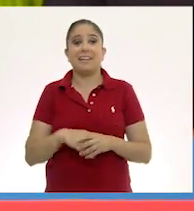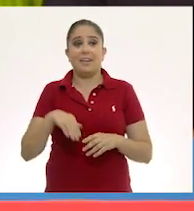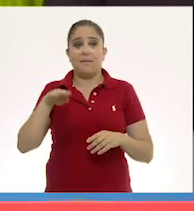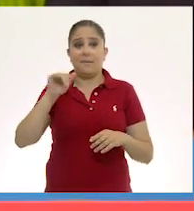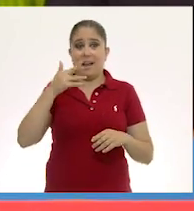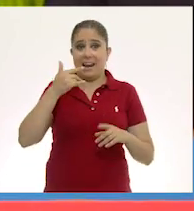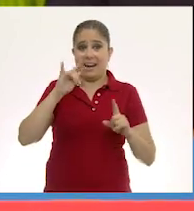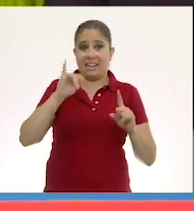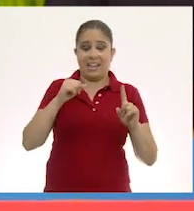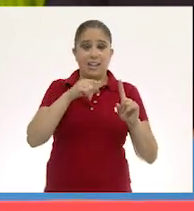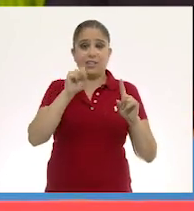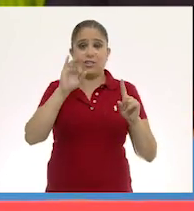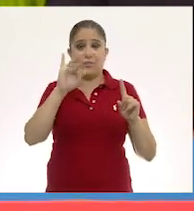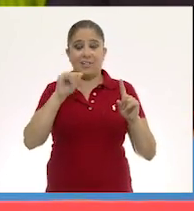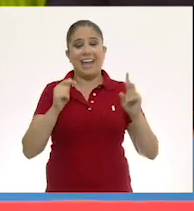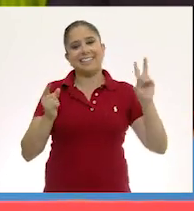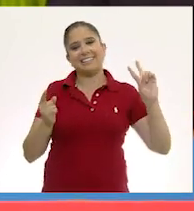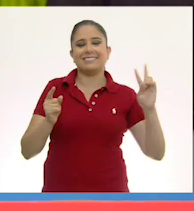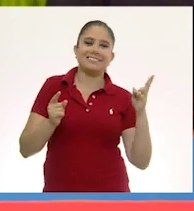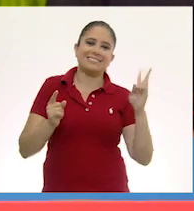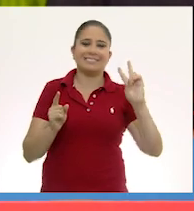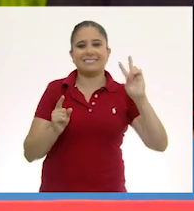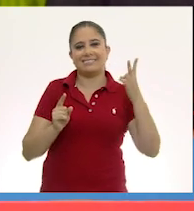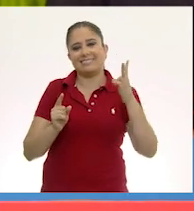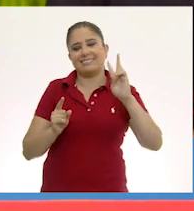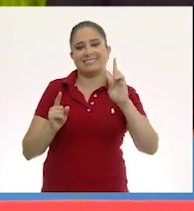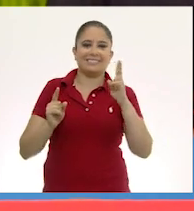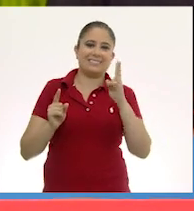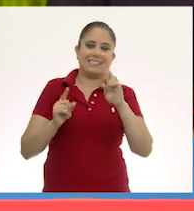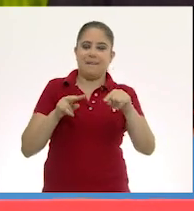Margarita y Sofía llegaron al parque.